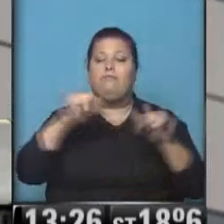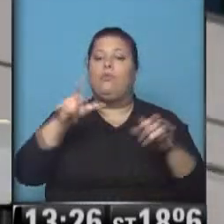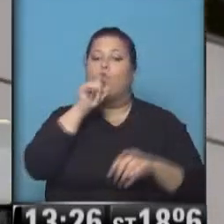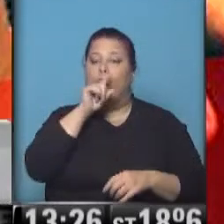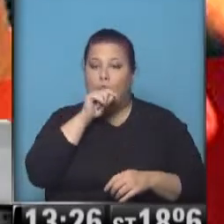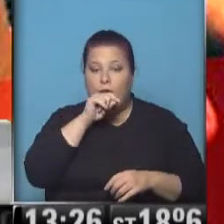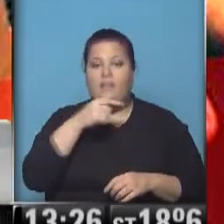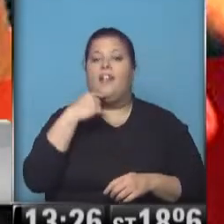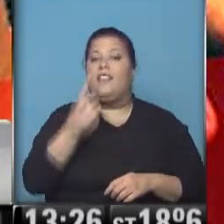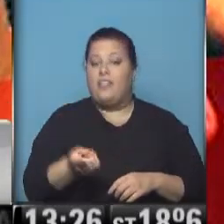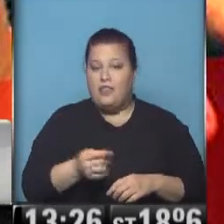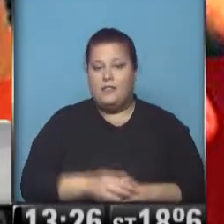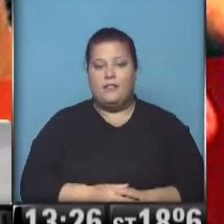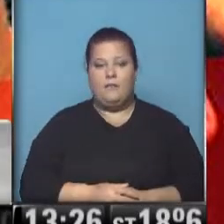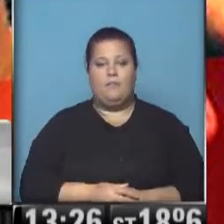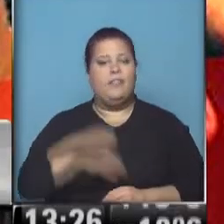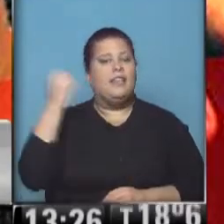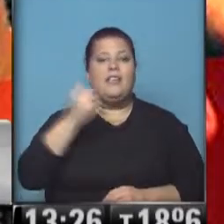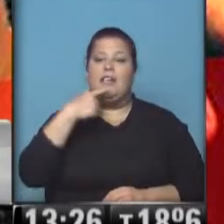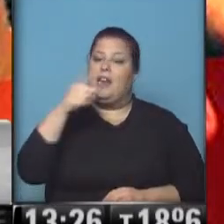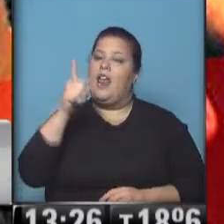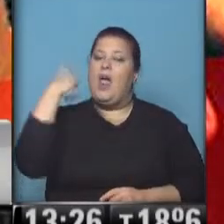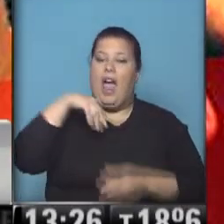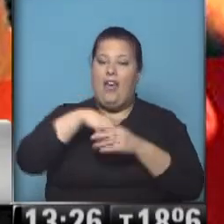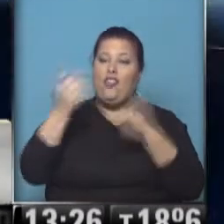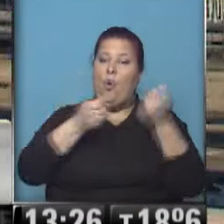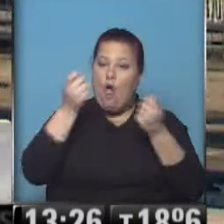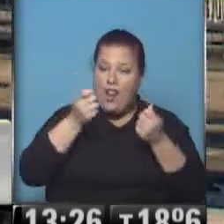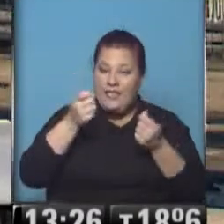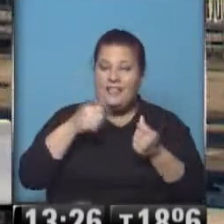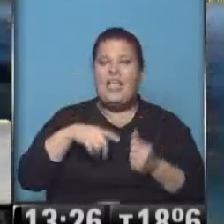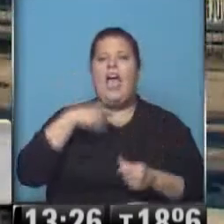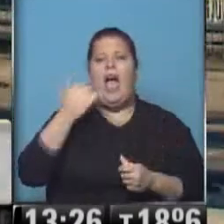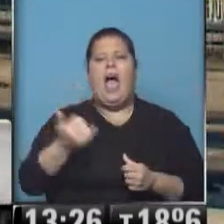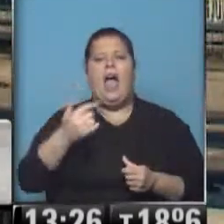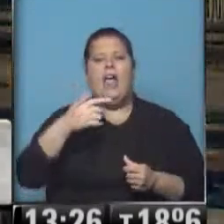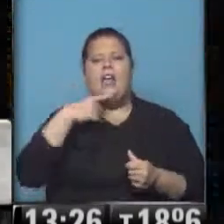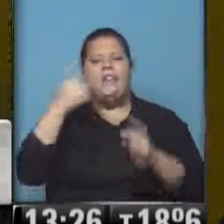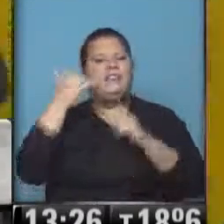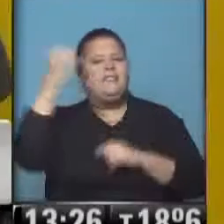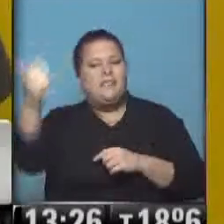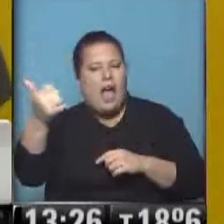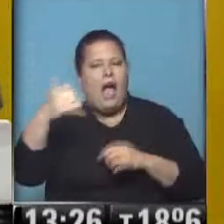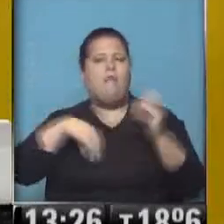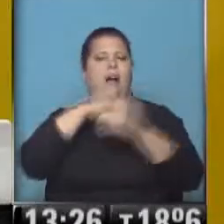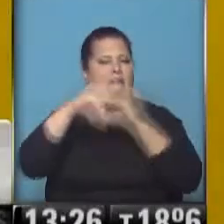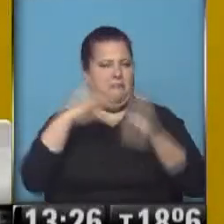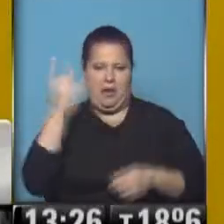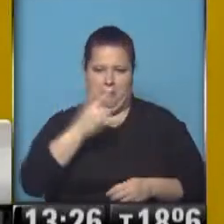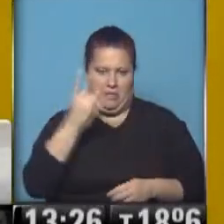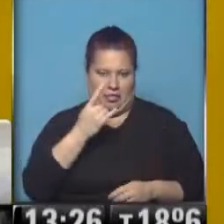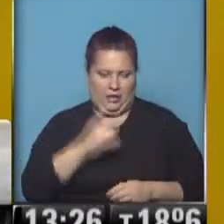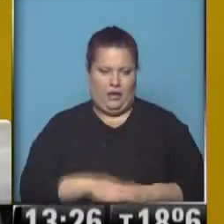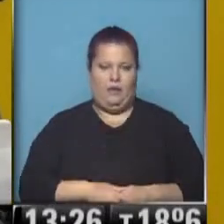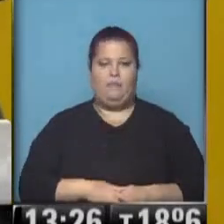Twitter, señala que quieren desmentir que desde el boliche bailable en cuestión se hayan contactado con la familia.